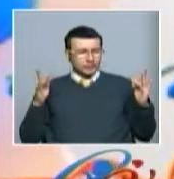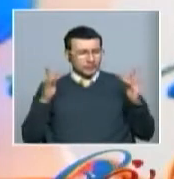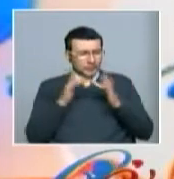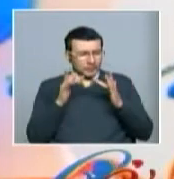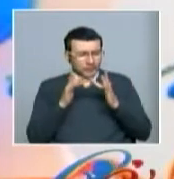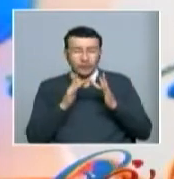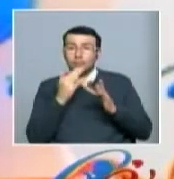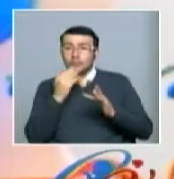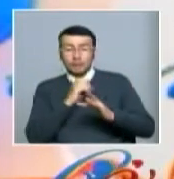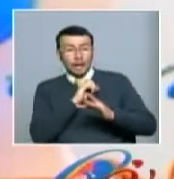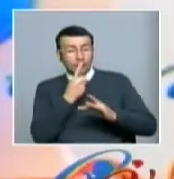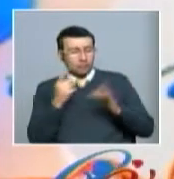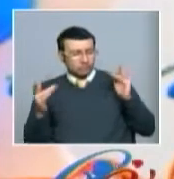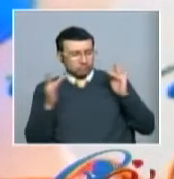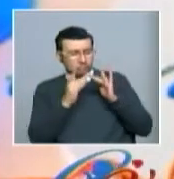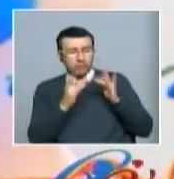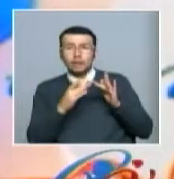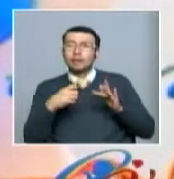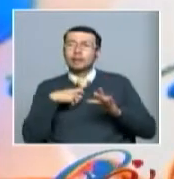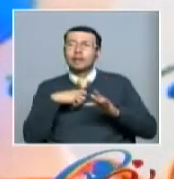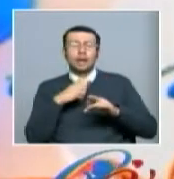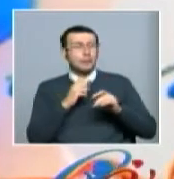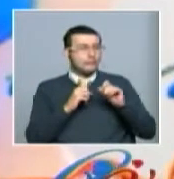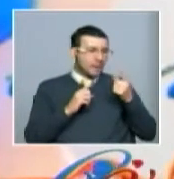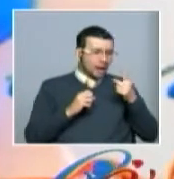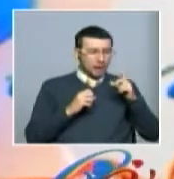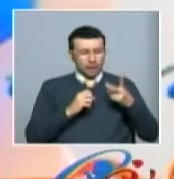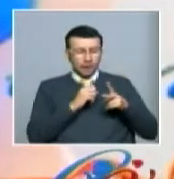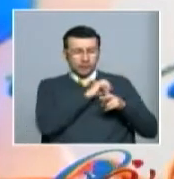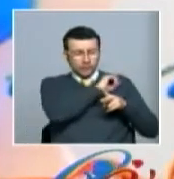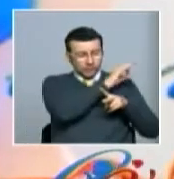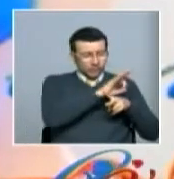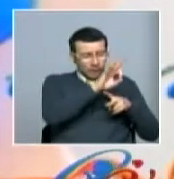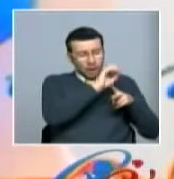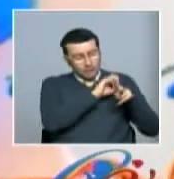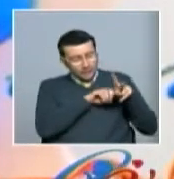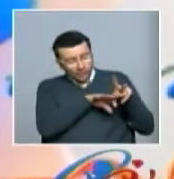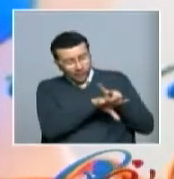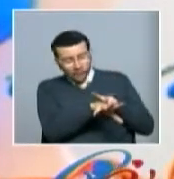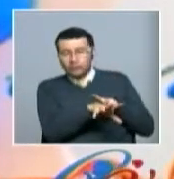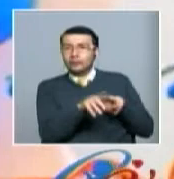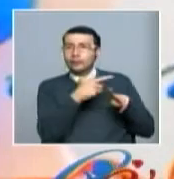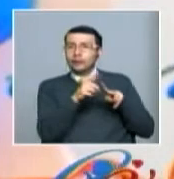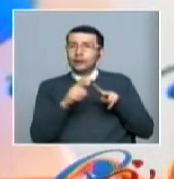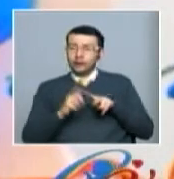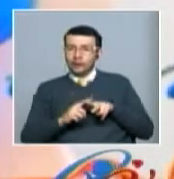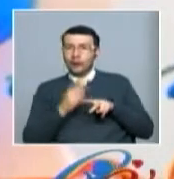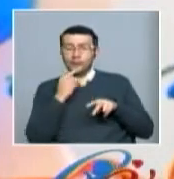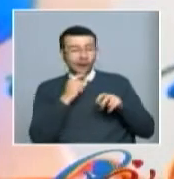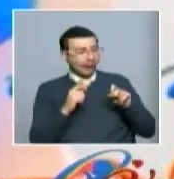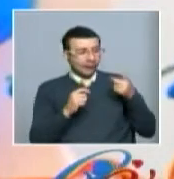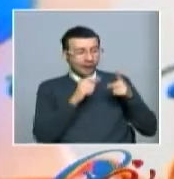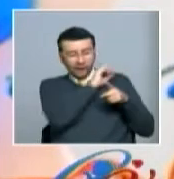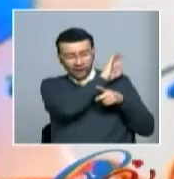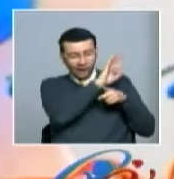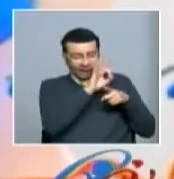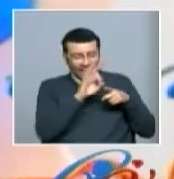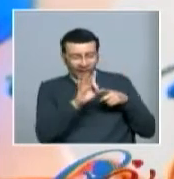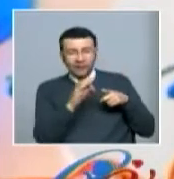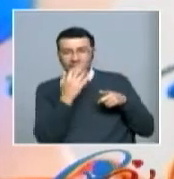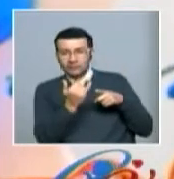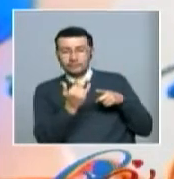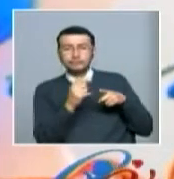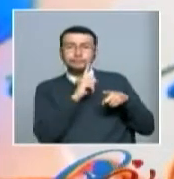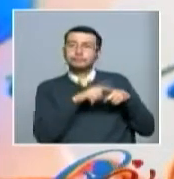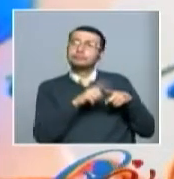miembro superior, ¿no? Está formado por troncos primarios y troncos secundarios. Esos troncos primarios van a formar troncos